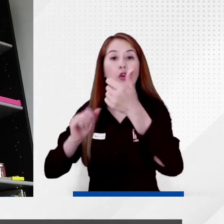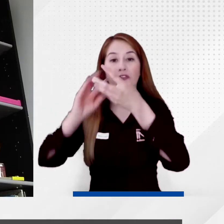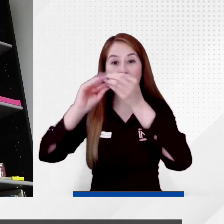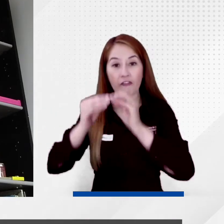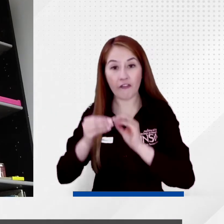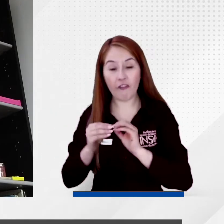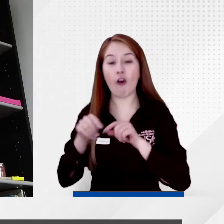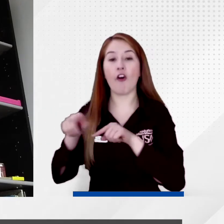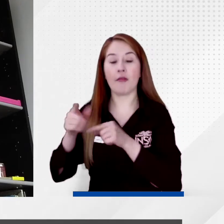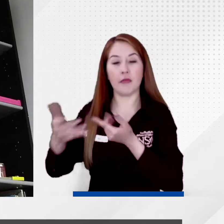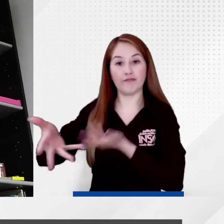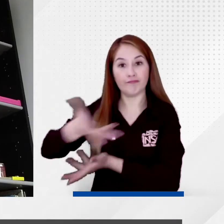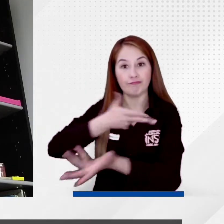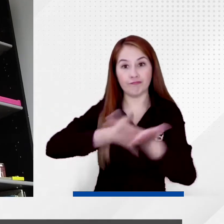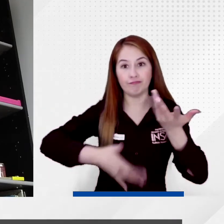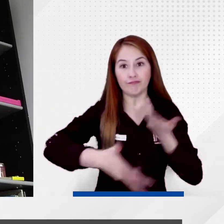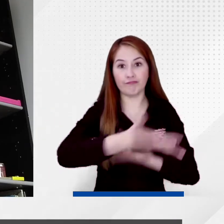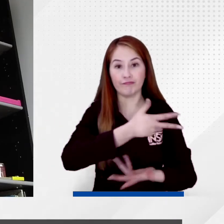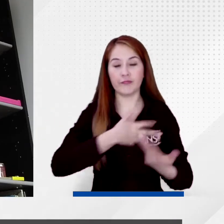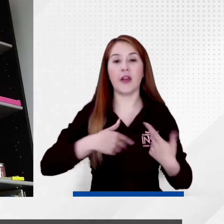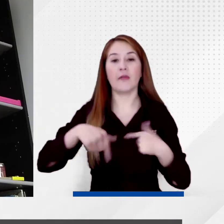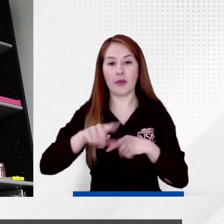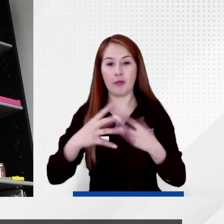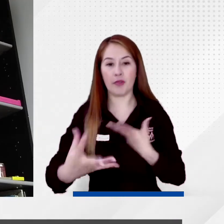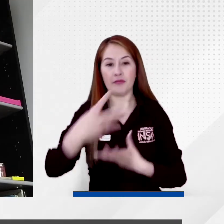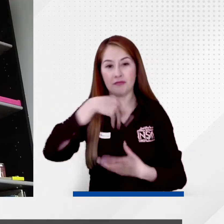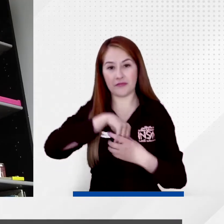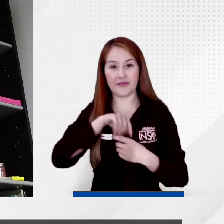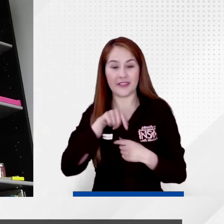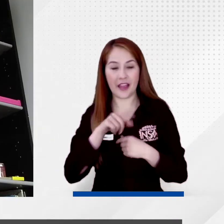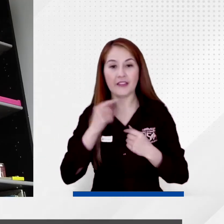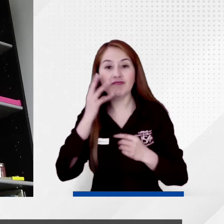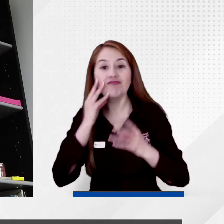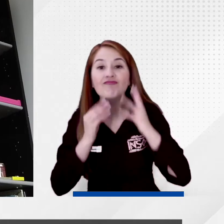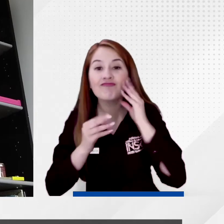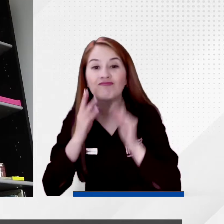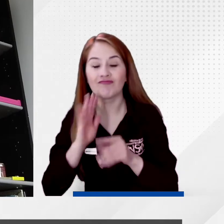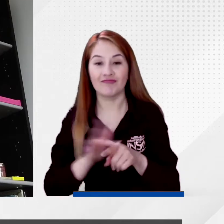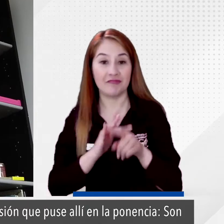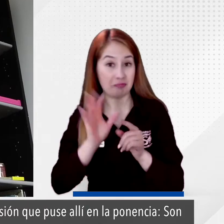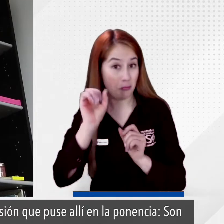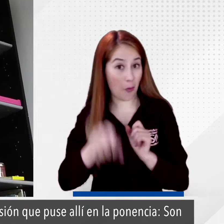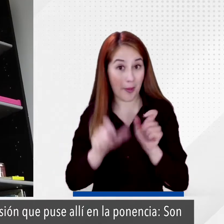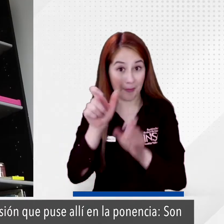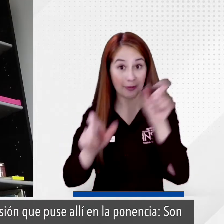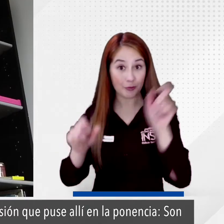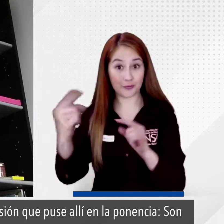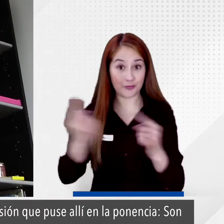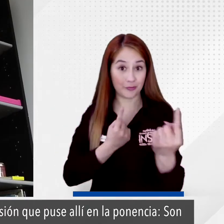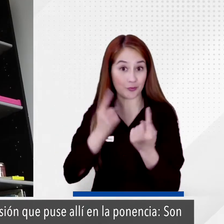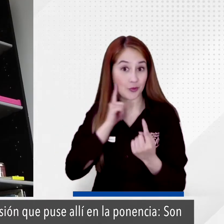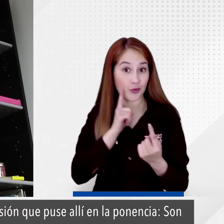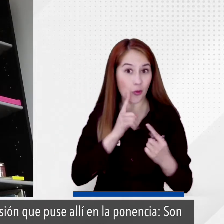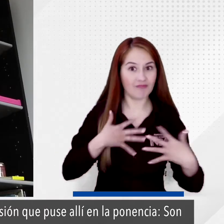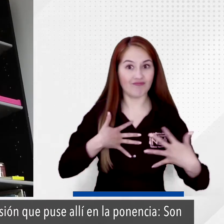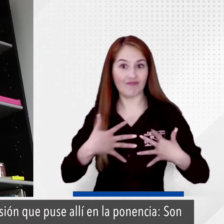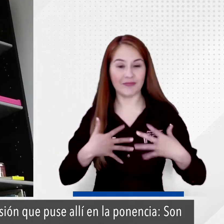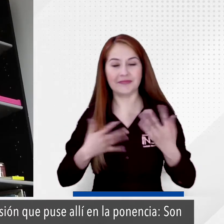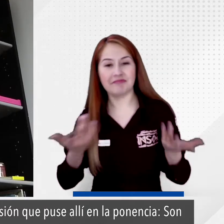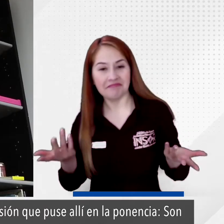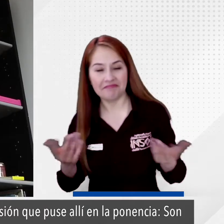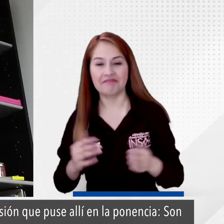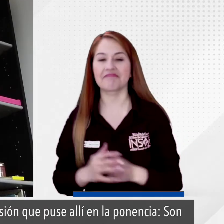personas, otras manifestaciones puedan hacer parte de nuestras experiencias. Entonces, pues,